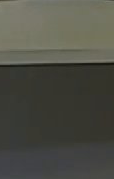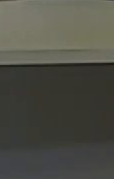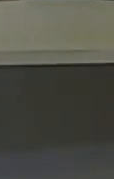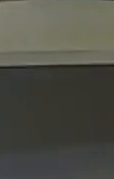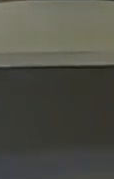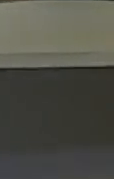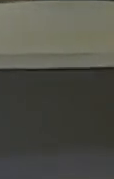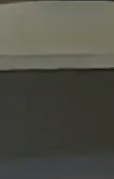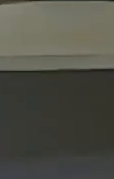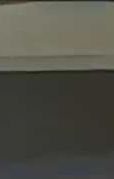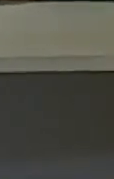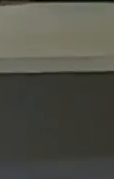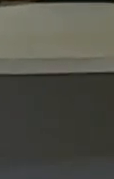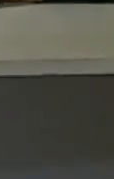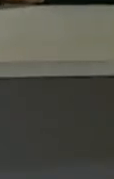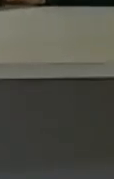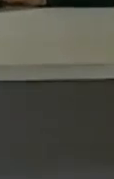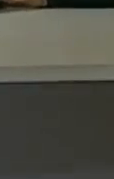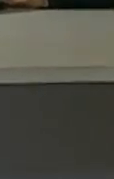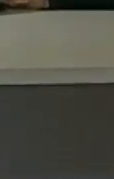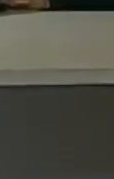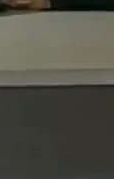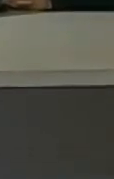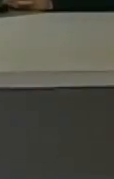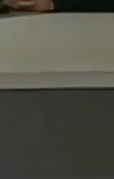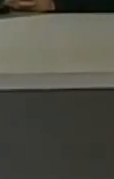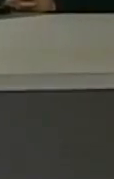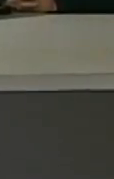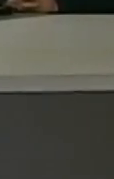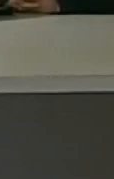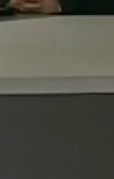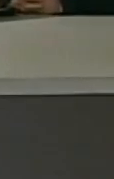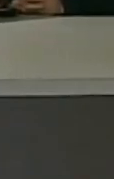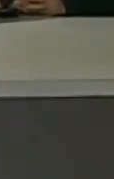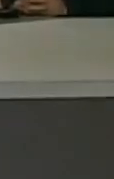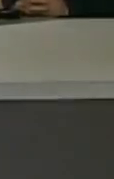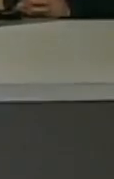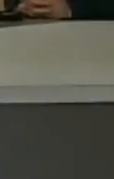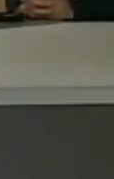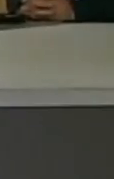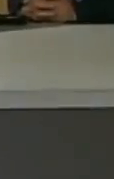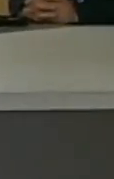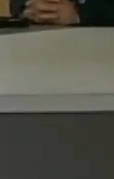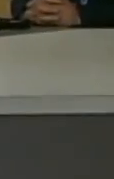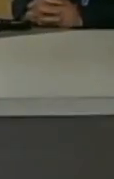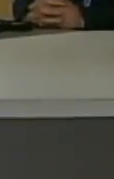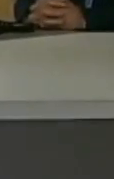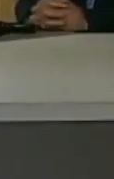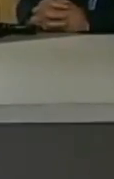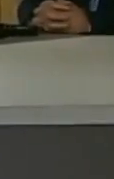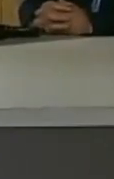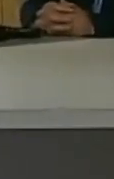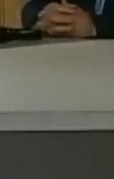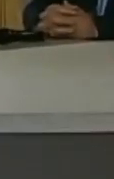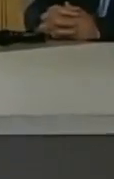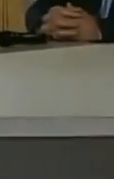Buenas tardes, Venezuela. Buenos días, patria amada. Estamos trabajando hoy,